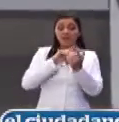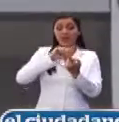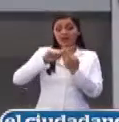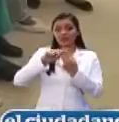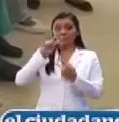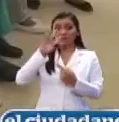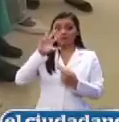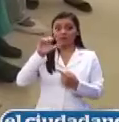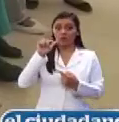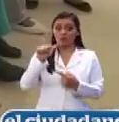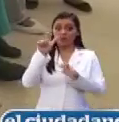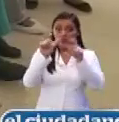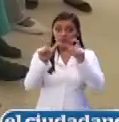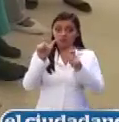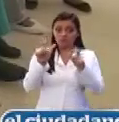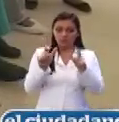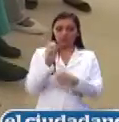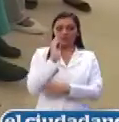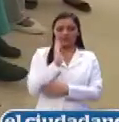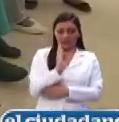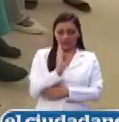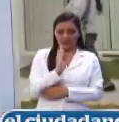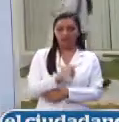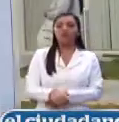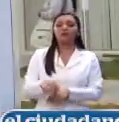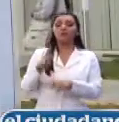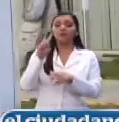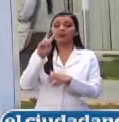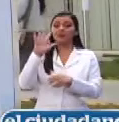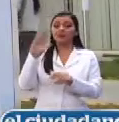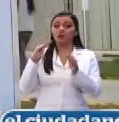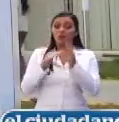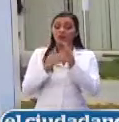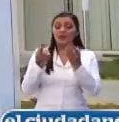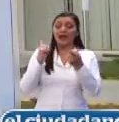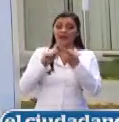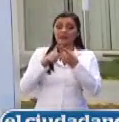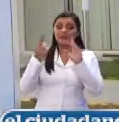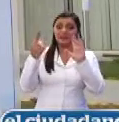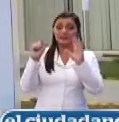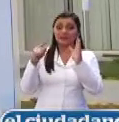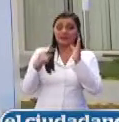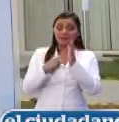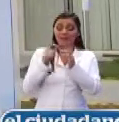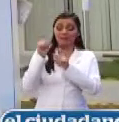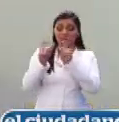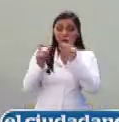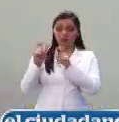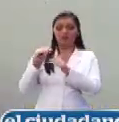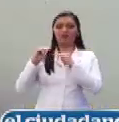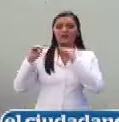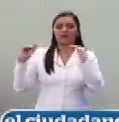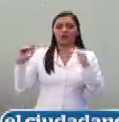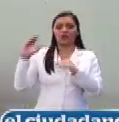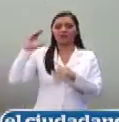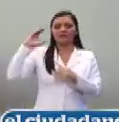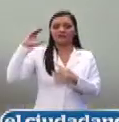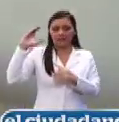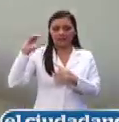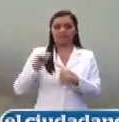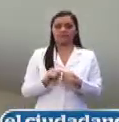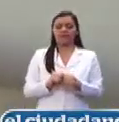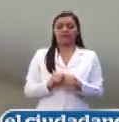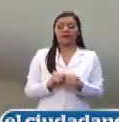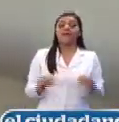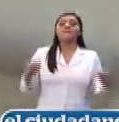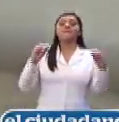tipo b de 25 mil hasta 60 mil los centros se caracterizan como tipo c pero hay otra diferencia entre estos